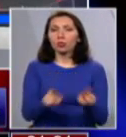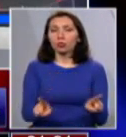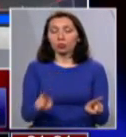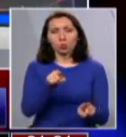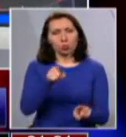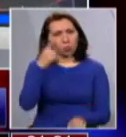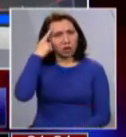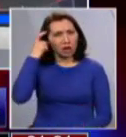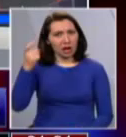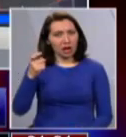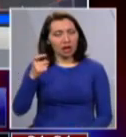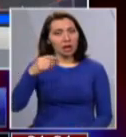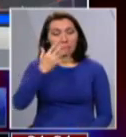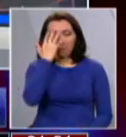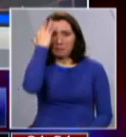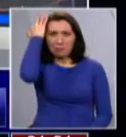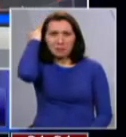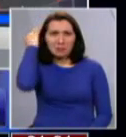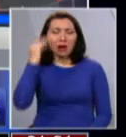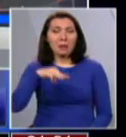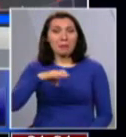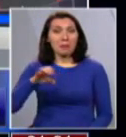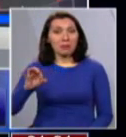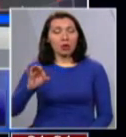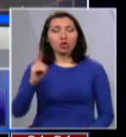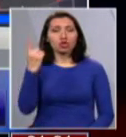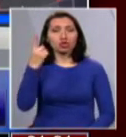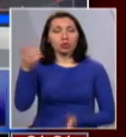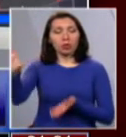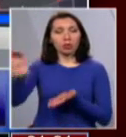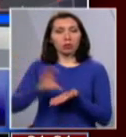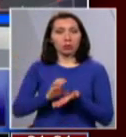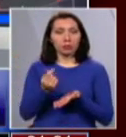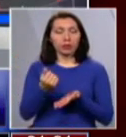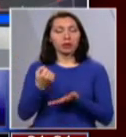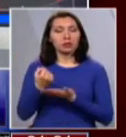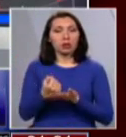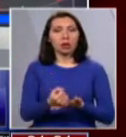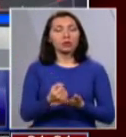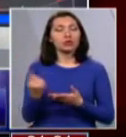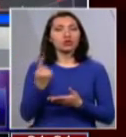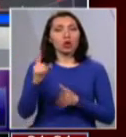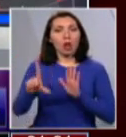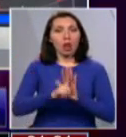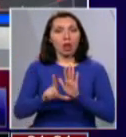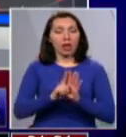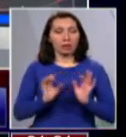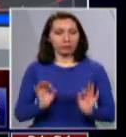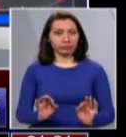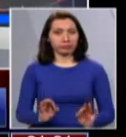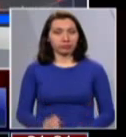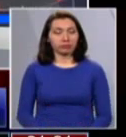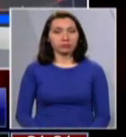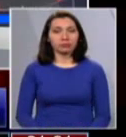usted cree que marco enríquez ominami sólo recibió como él dice aportes por la vía legal